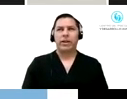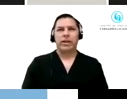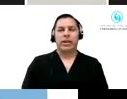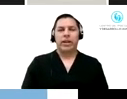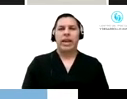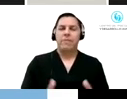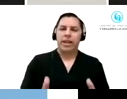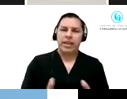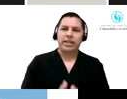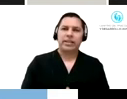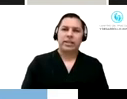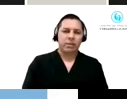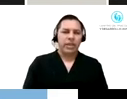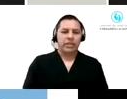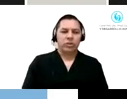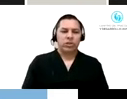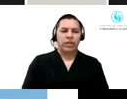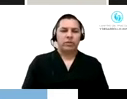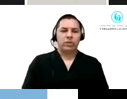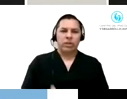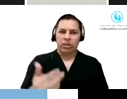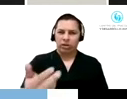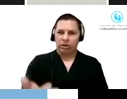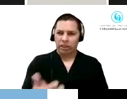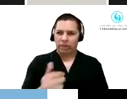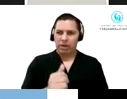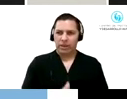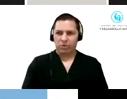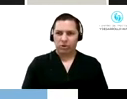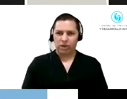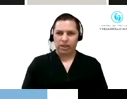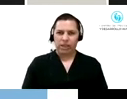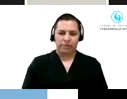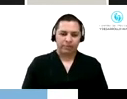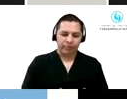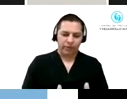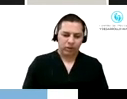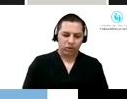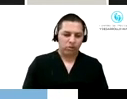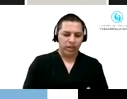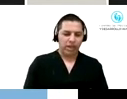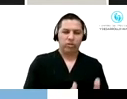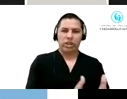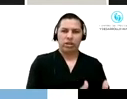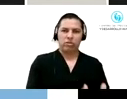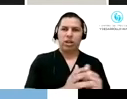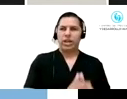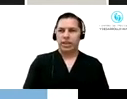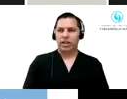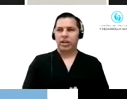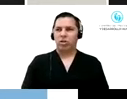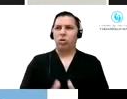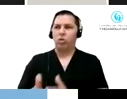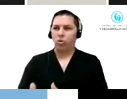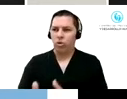hombre. Imagínense también estos sesgos con el tema del matrimonio igualitario. Dos hombres que adopten una